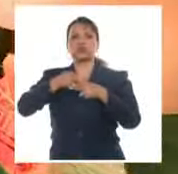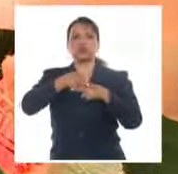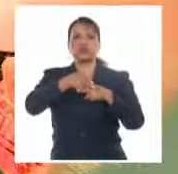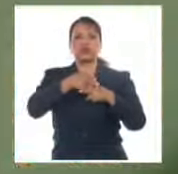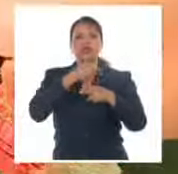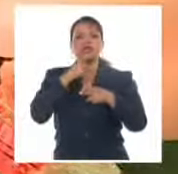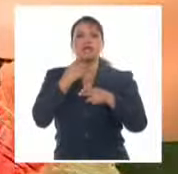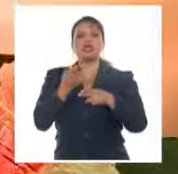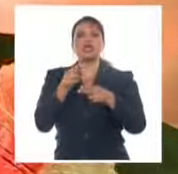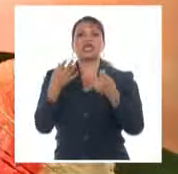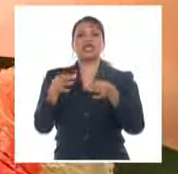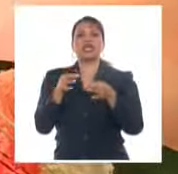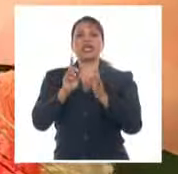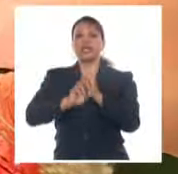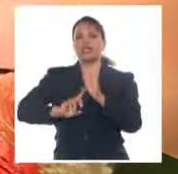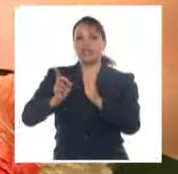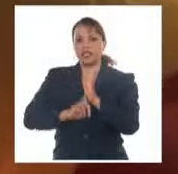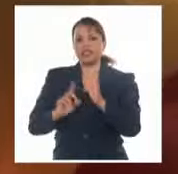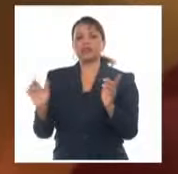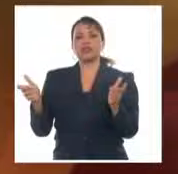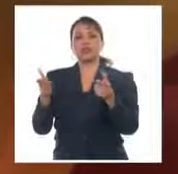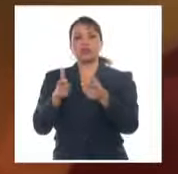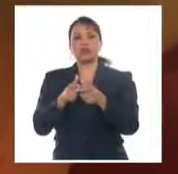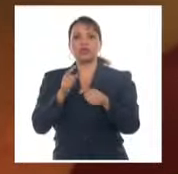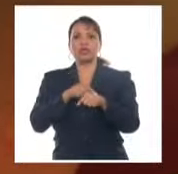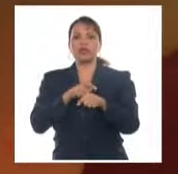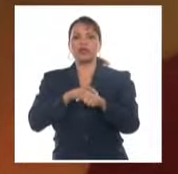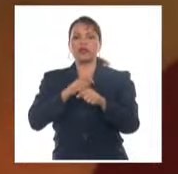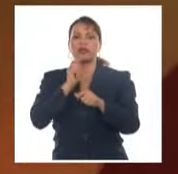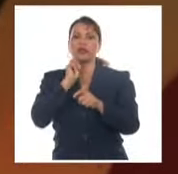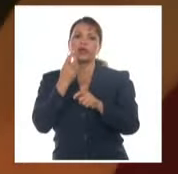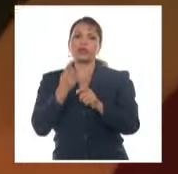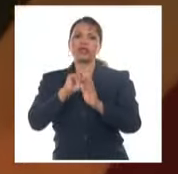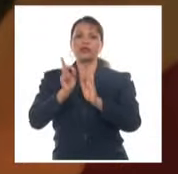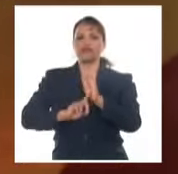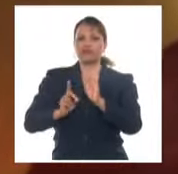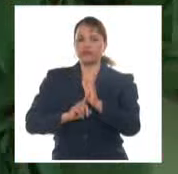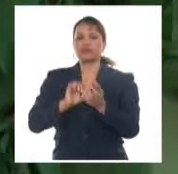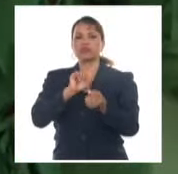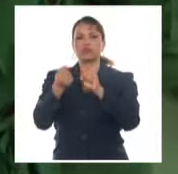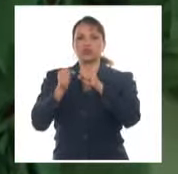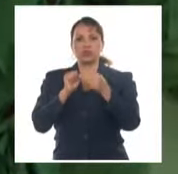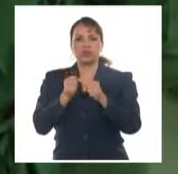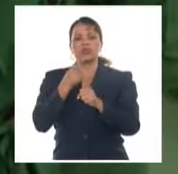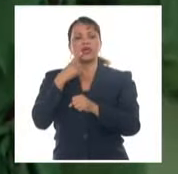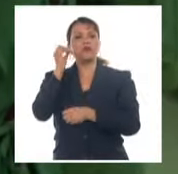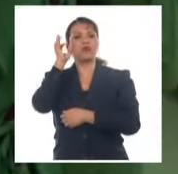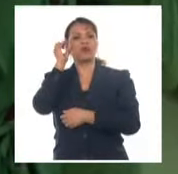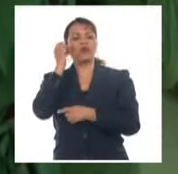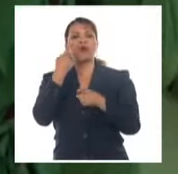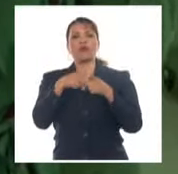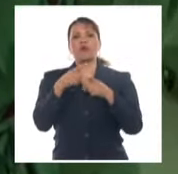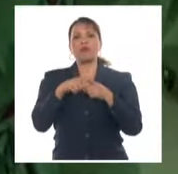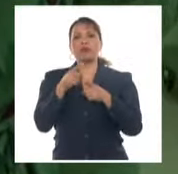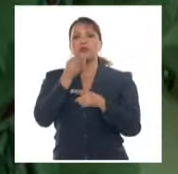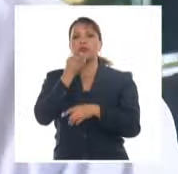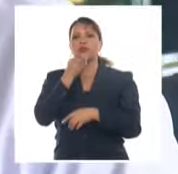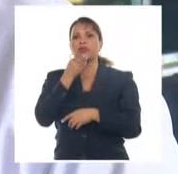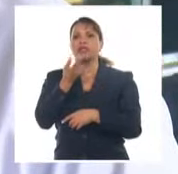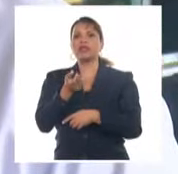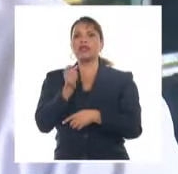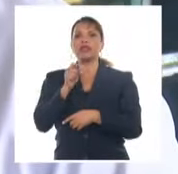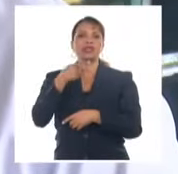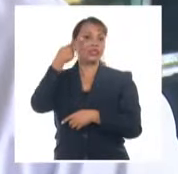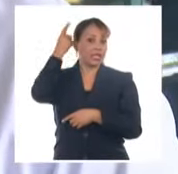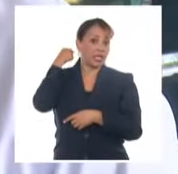cirugía que viene a reducir el gasto de insumos para el país hemos innovado con métodos de acceder profundamente al cerebro a